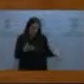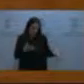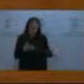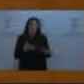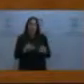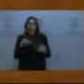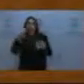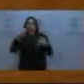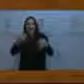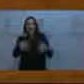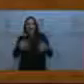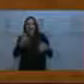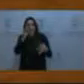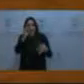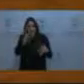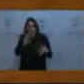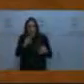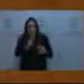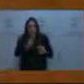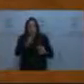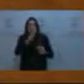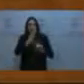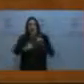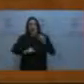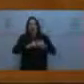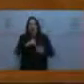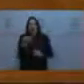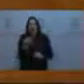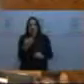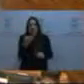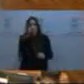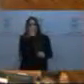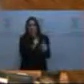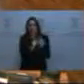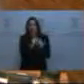familia, y esto es lo que desde nuestro punto de vista debería de primar.